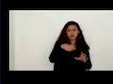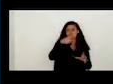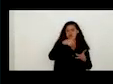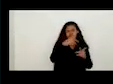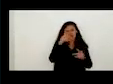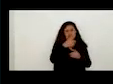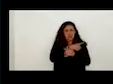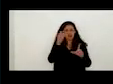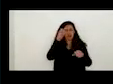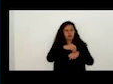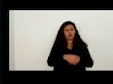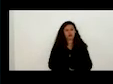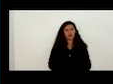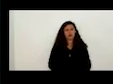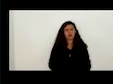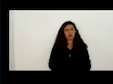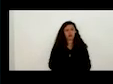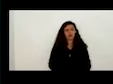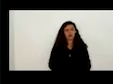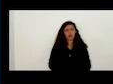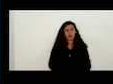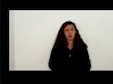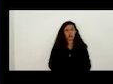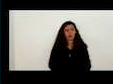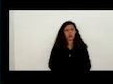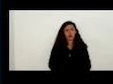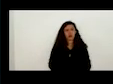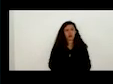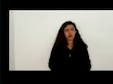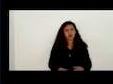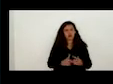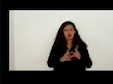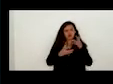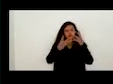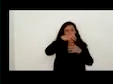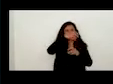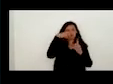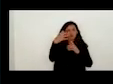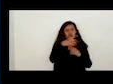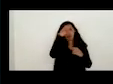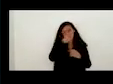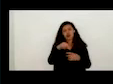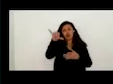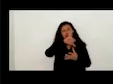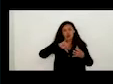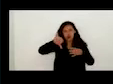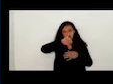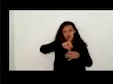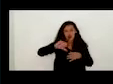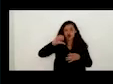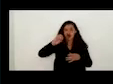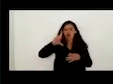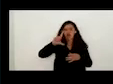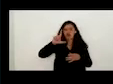poner, cocido con brócoli, con zanahoria cocida, con media cucharadita de aceite de oliva o algún otro aceite